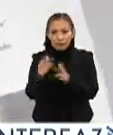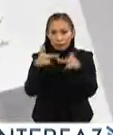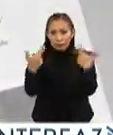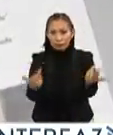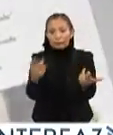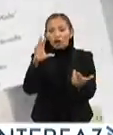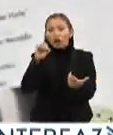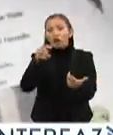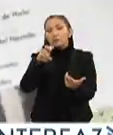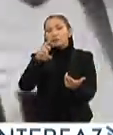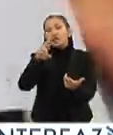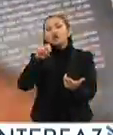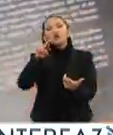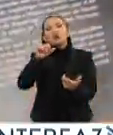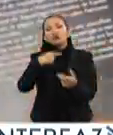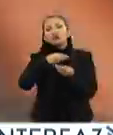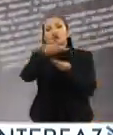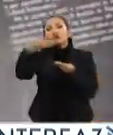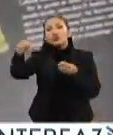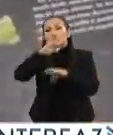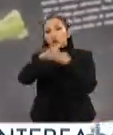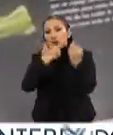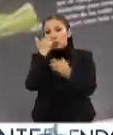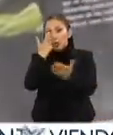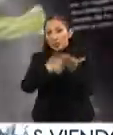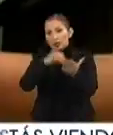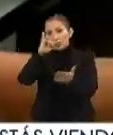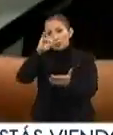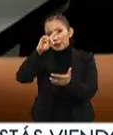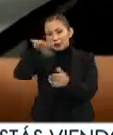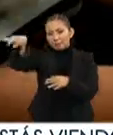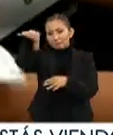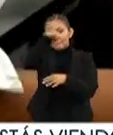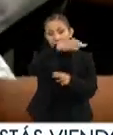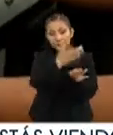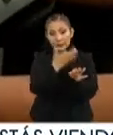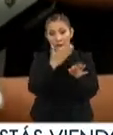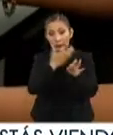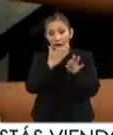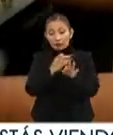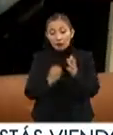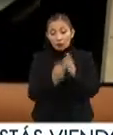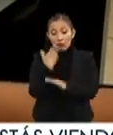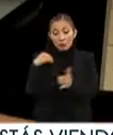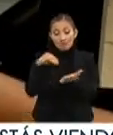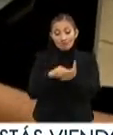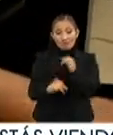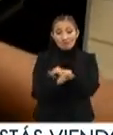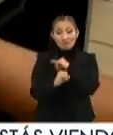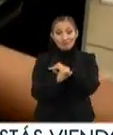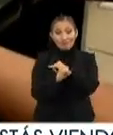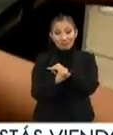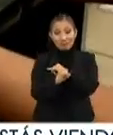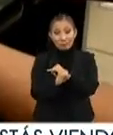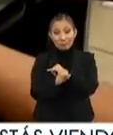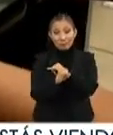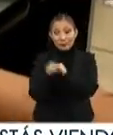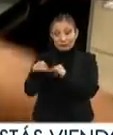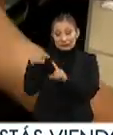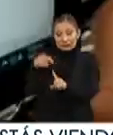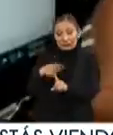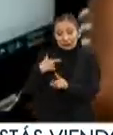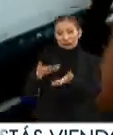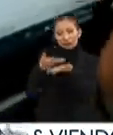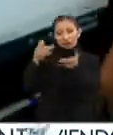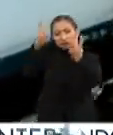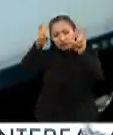revista Conversus se distribuye en todas las escuelas del Politécnico y actualmente están estrenando su versión digital, medio especializado